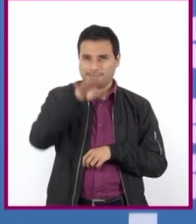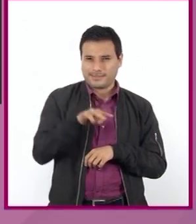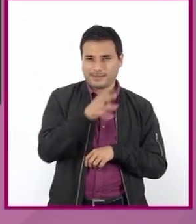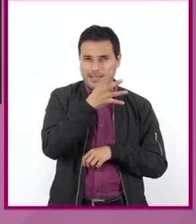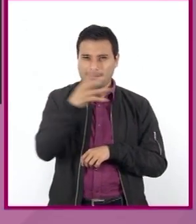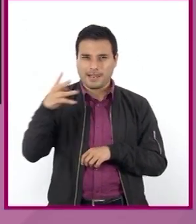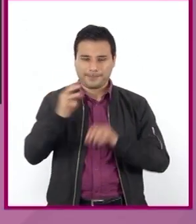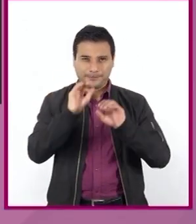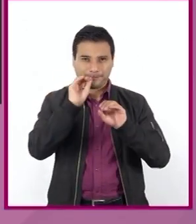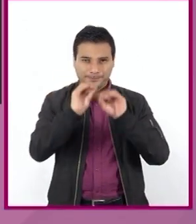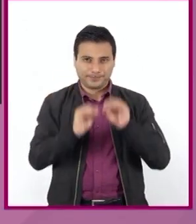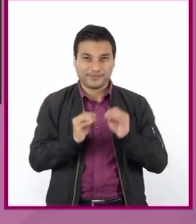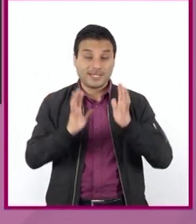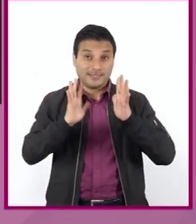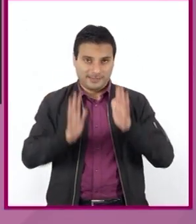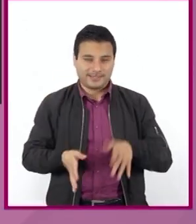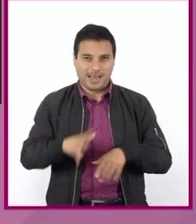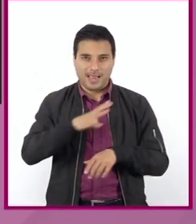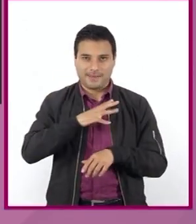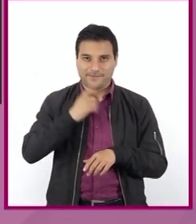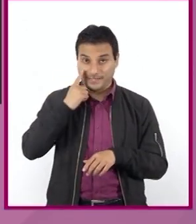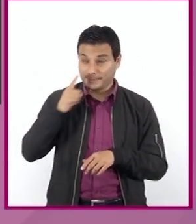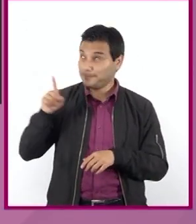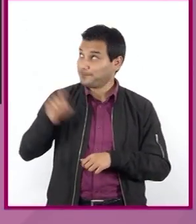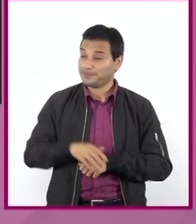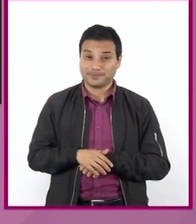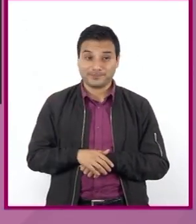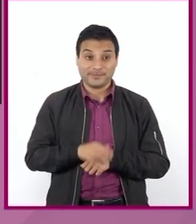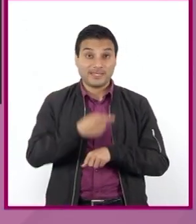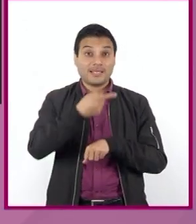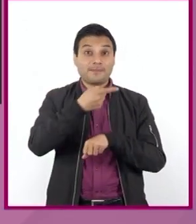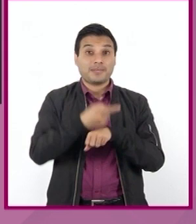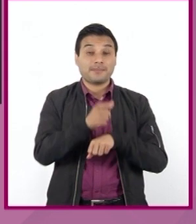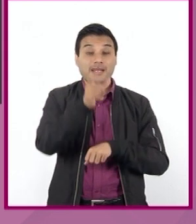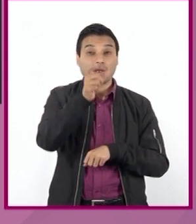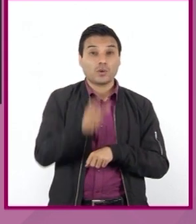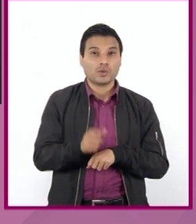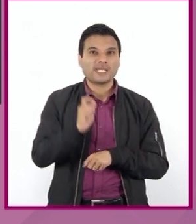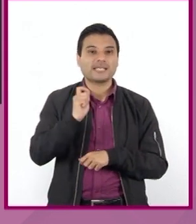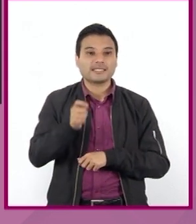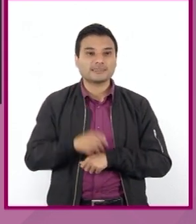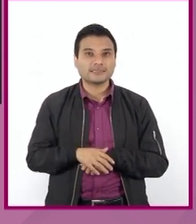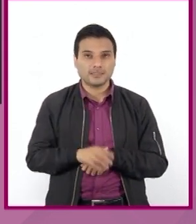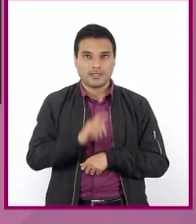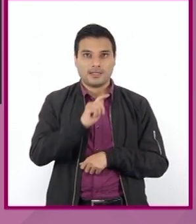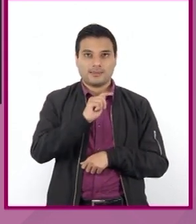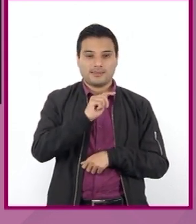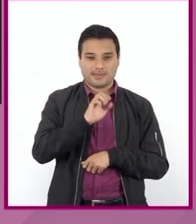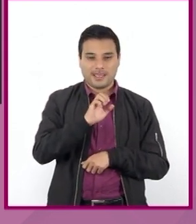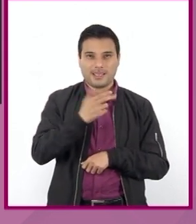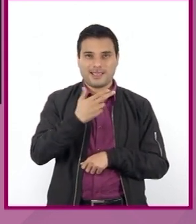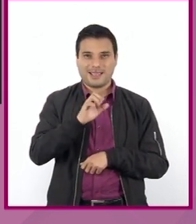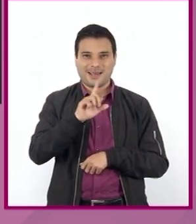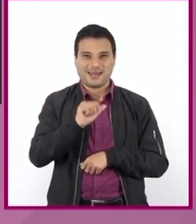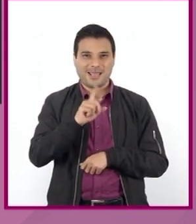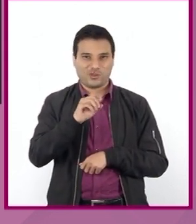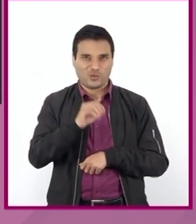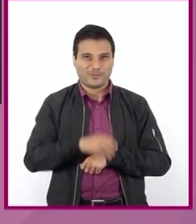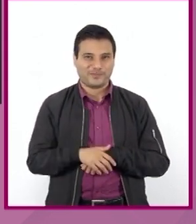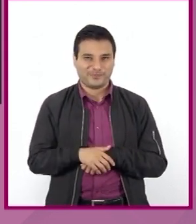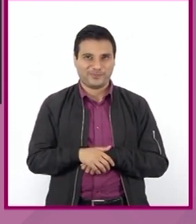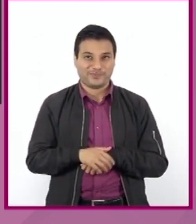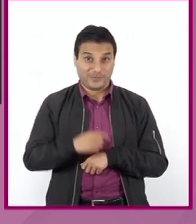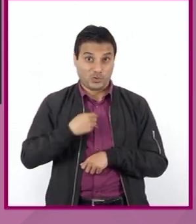variación. Ya la tengo aquí. En la primera columna he colocado el té helado que he consumido